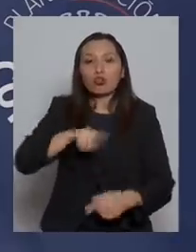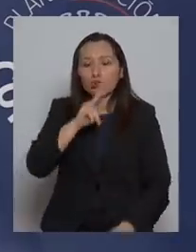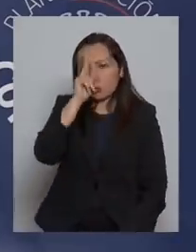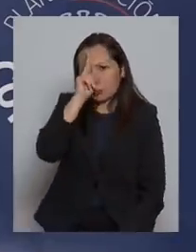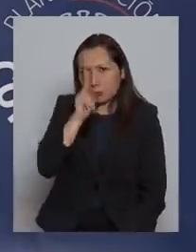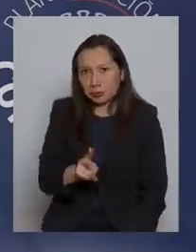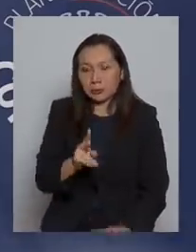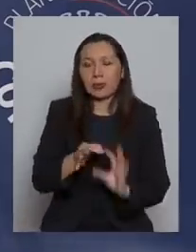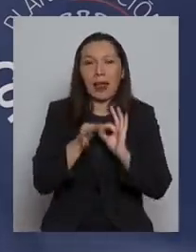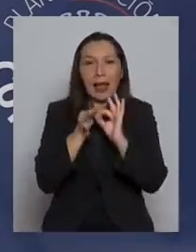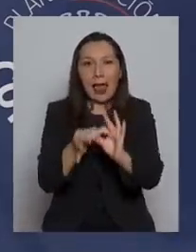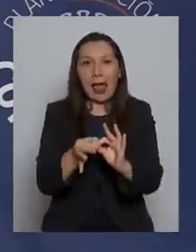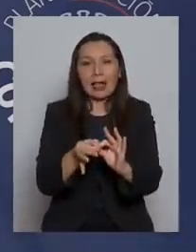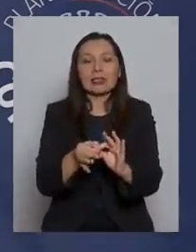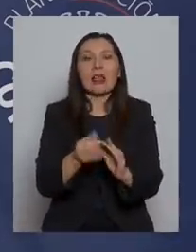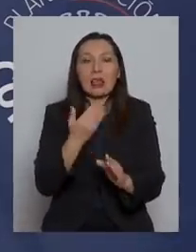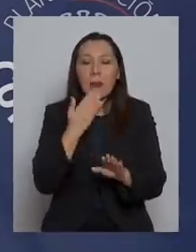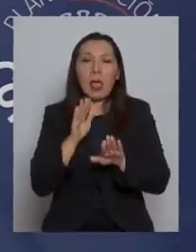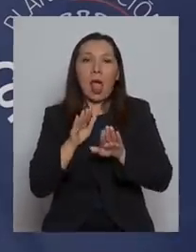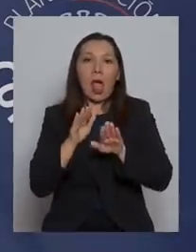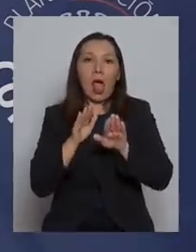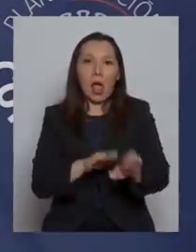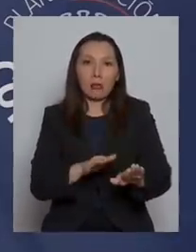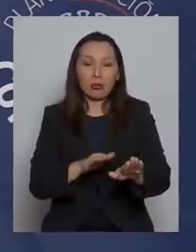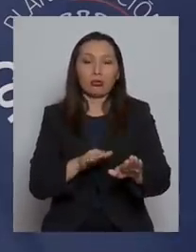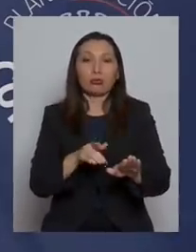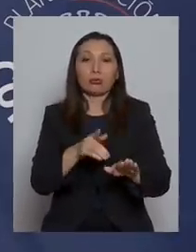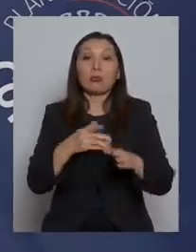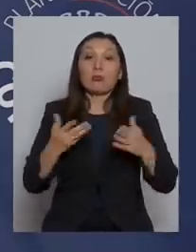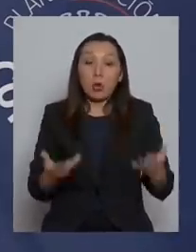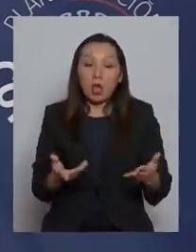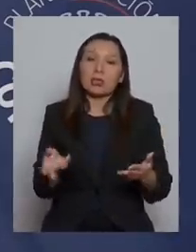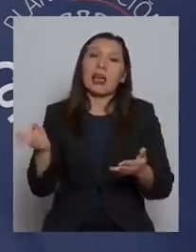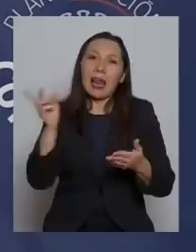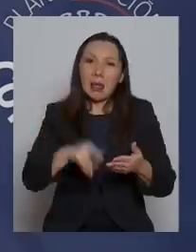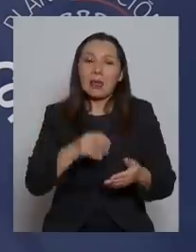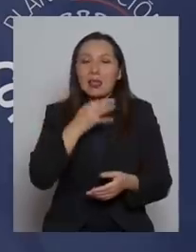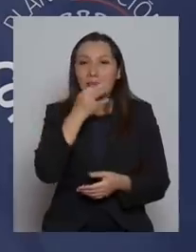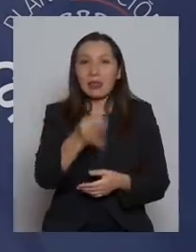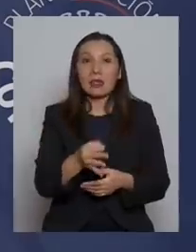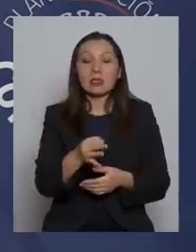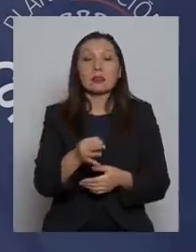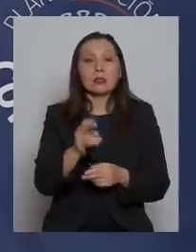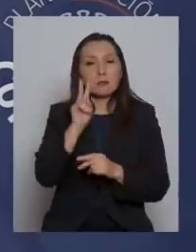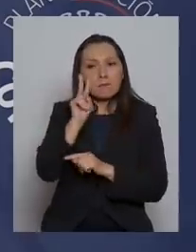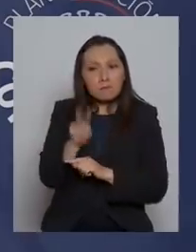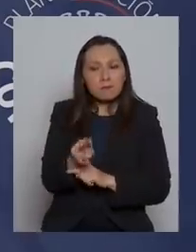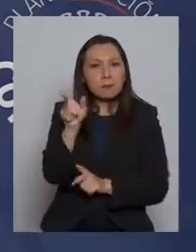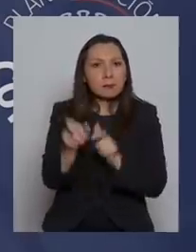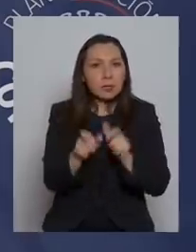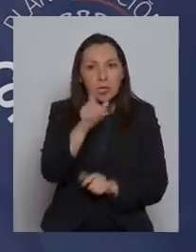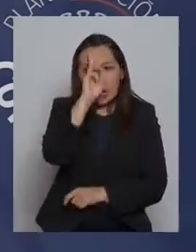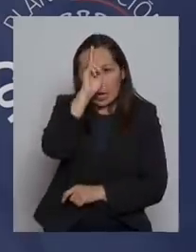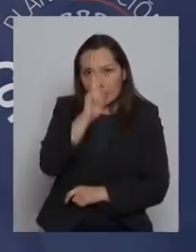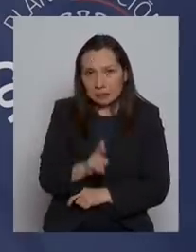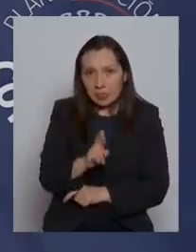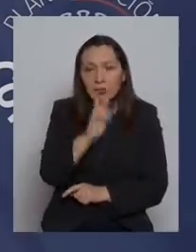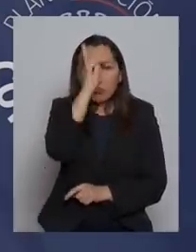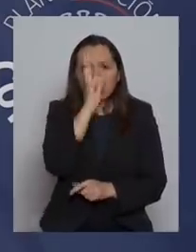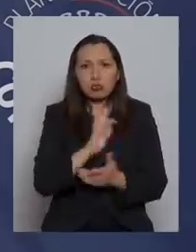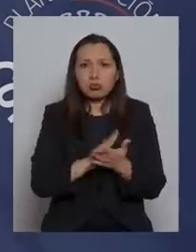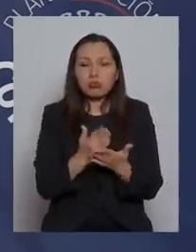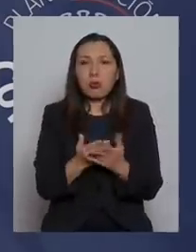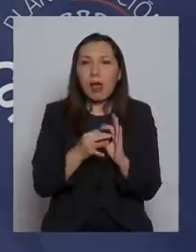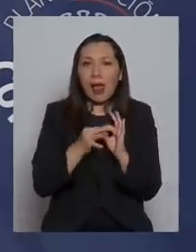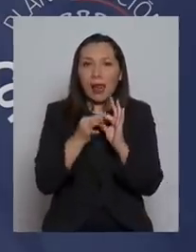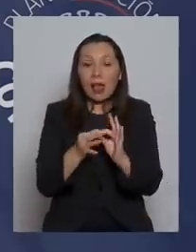reconocimiento, agradecimiento y apoyo. Y es por eso que insistimos que los miremos con respeto, los miremos con